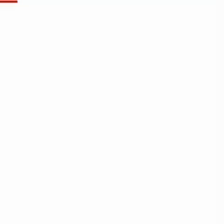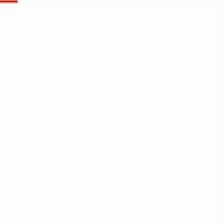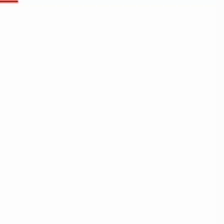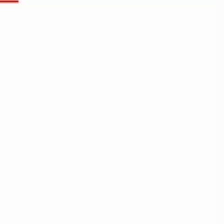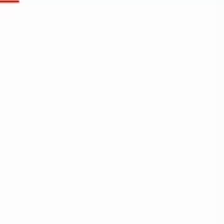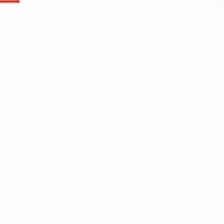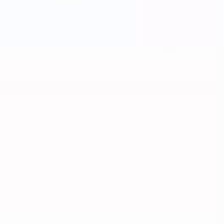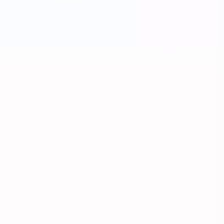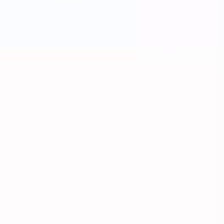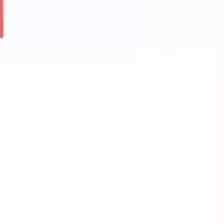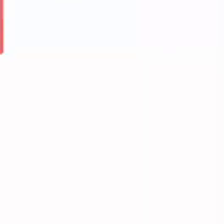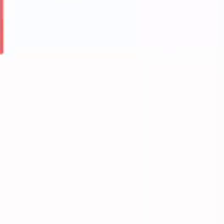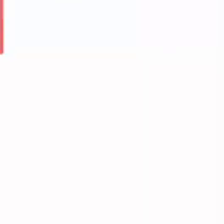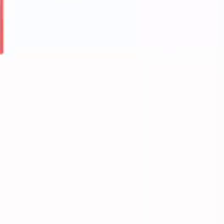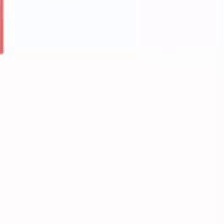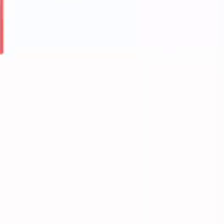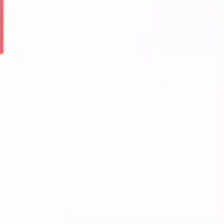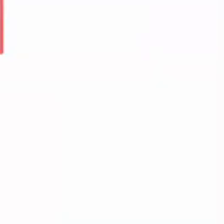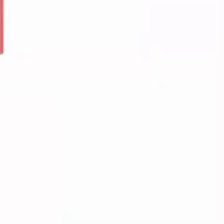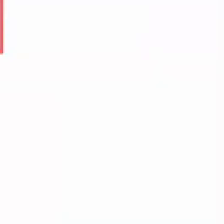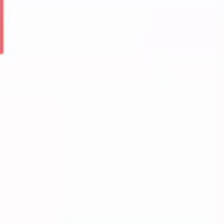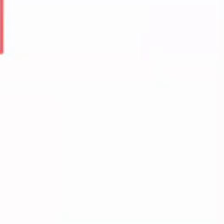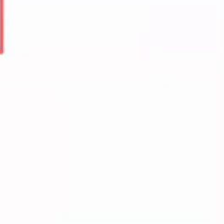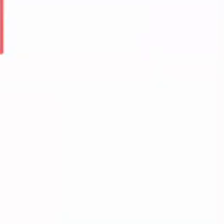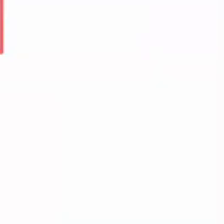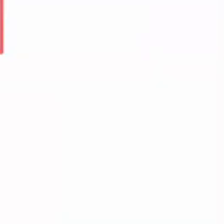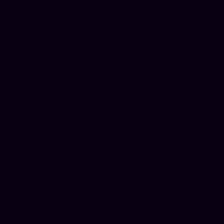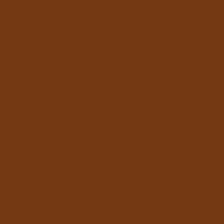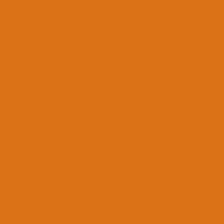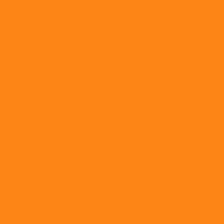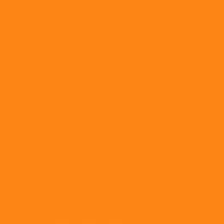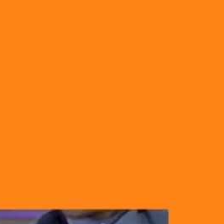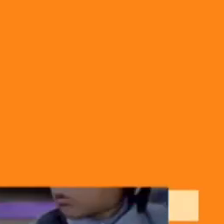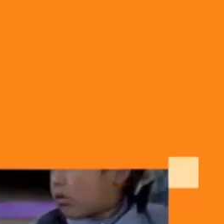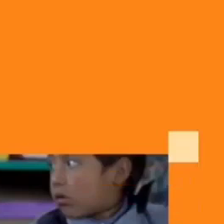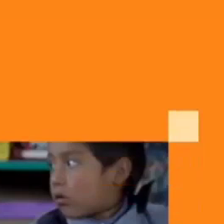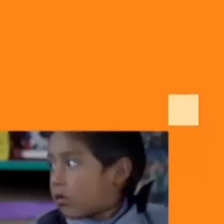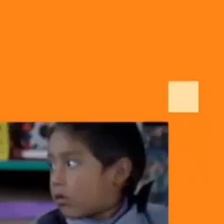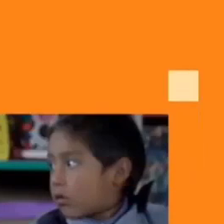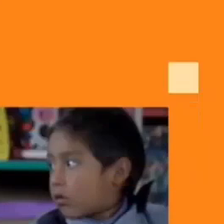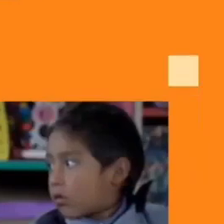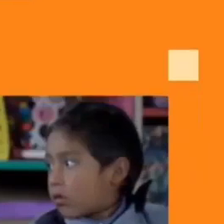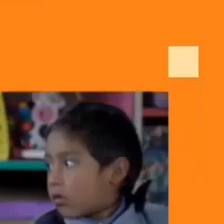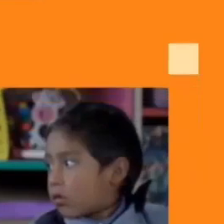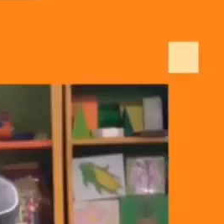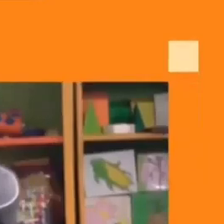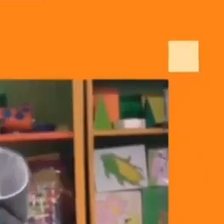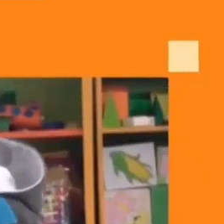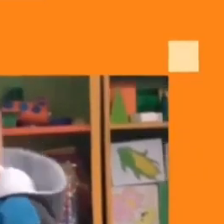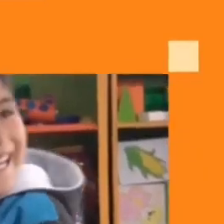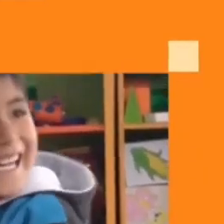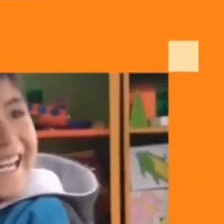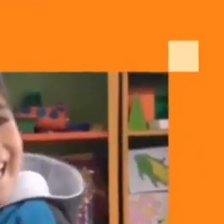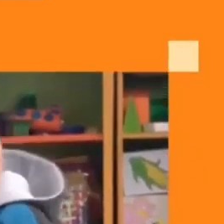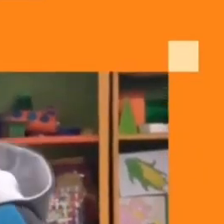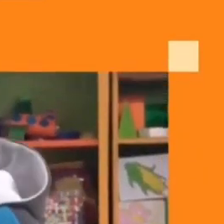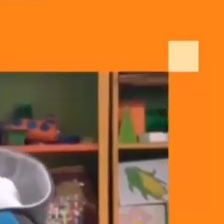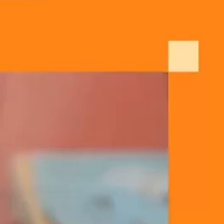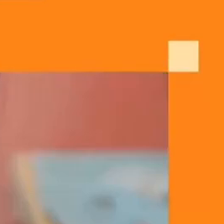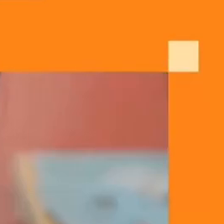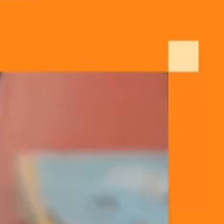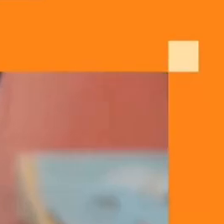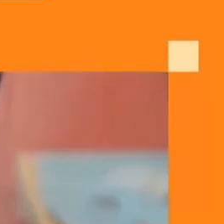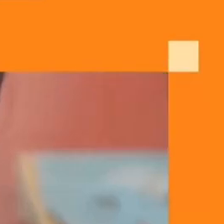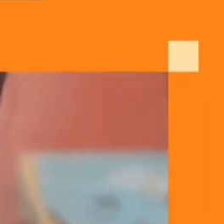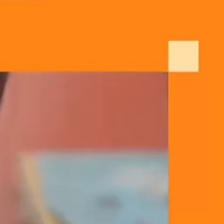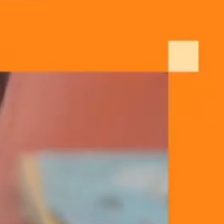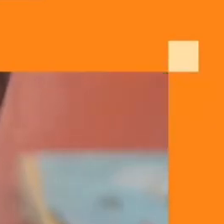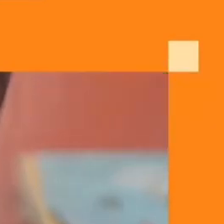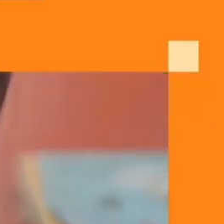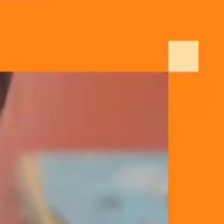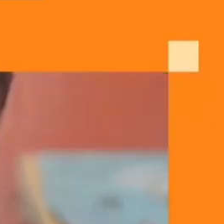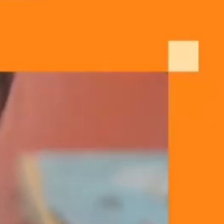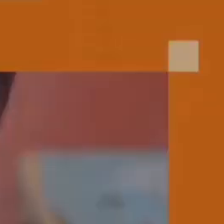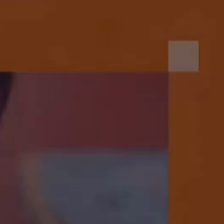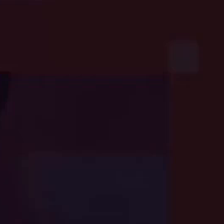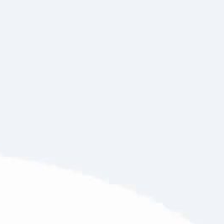Gobierno del Perú, el Perú primero. Estamos viendo Aprendo en Casa,